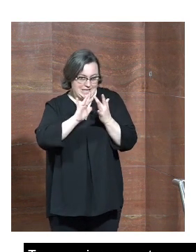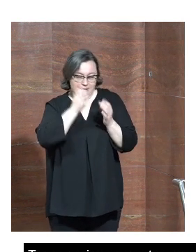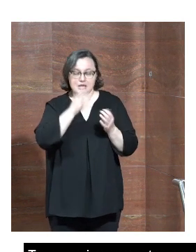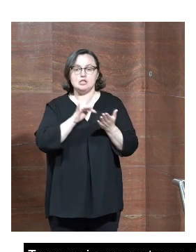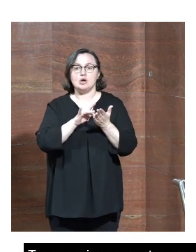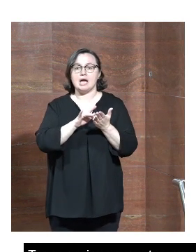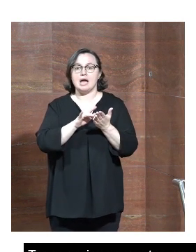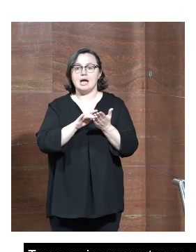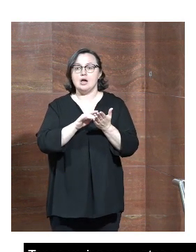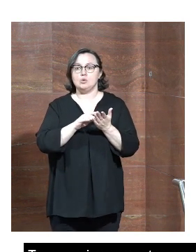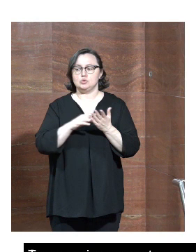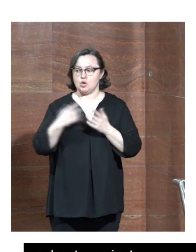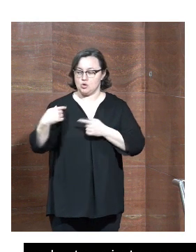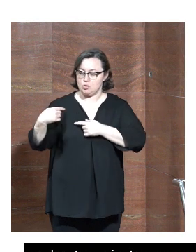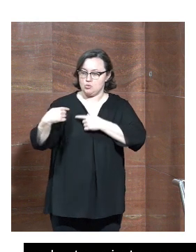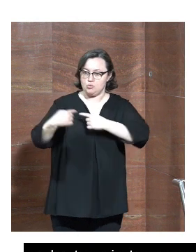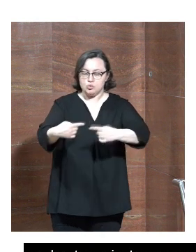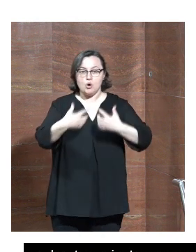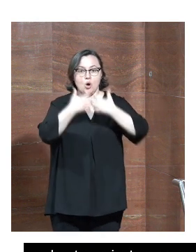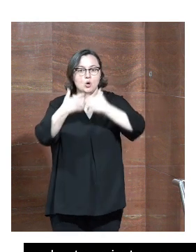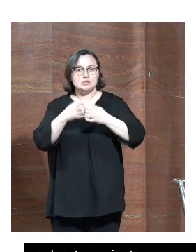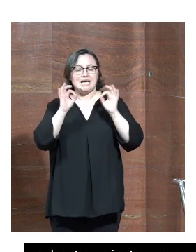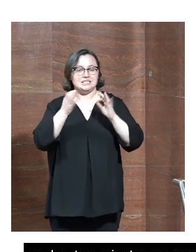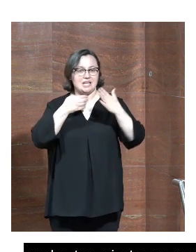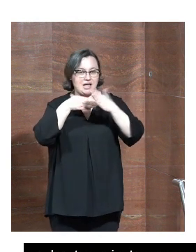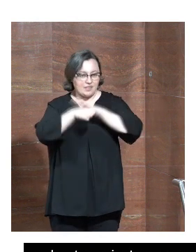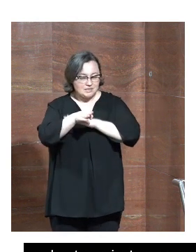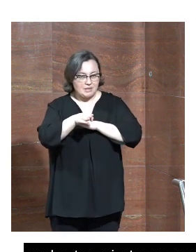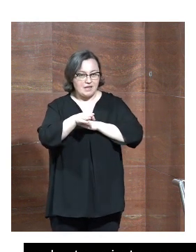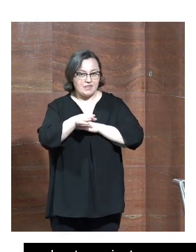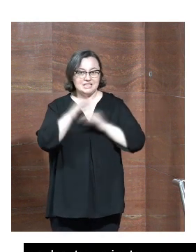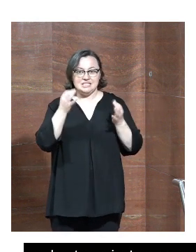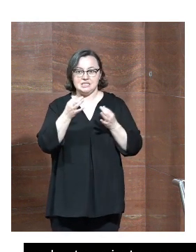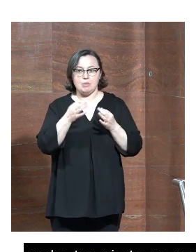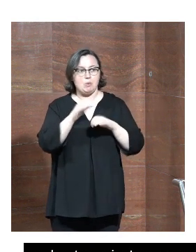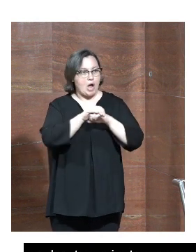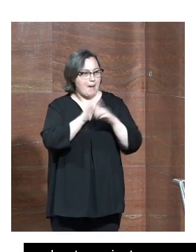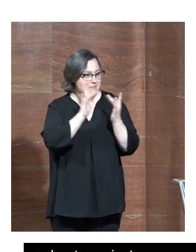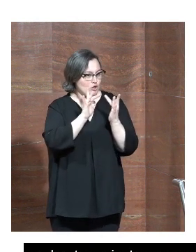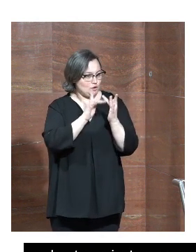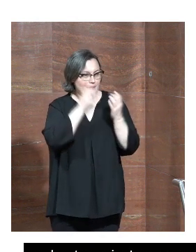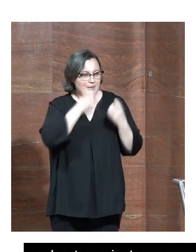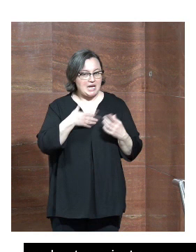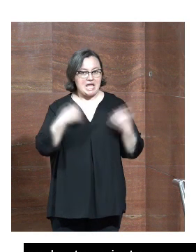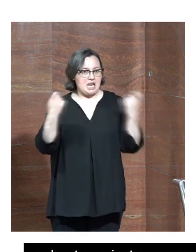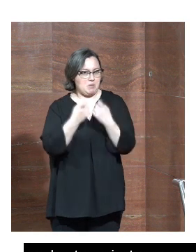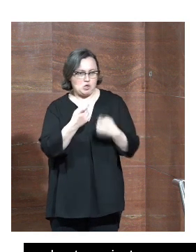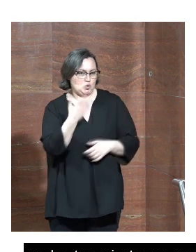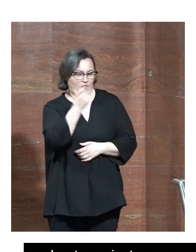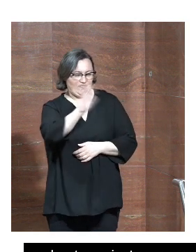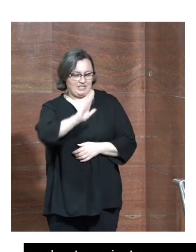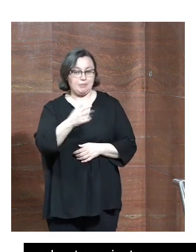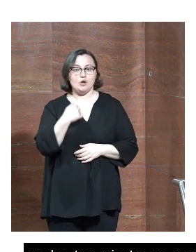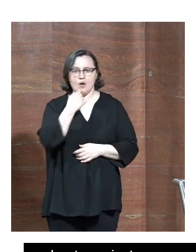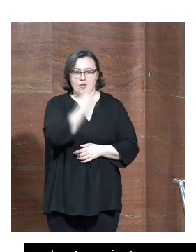en esta trayectoria, en esta lucha por la accesibilidad, siempre he pensado que tenemos que ir haciendo amigos y no enemigos. Pero